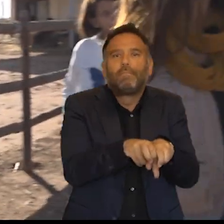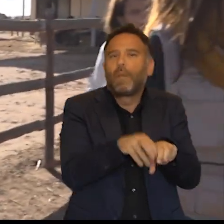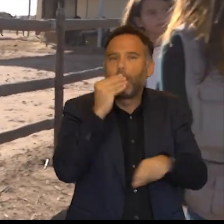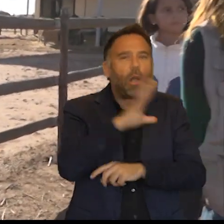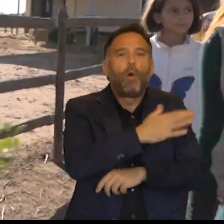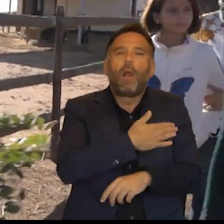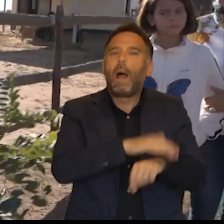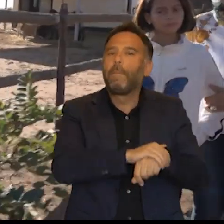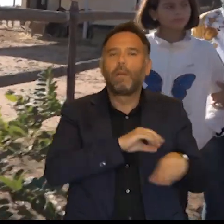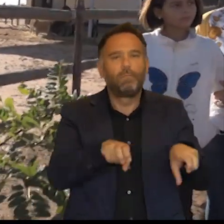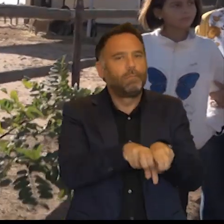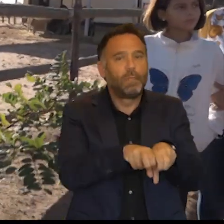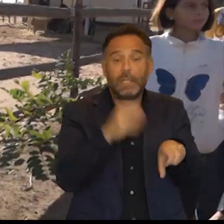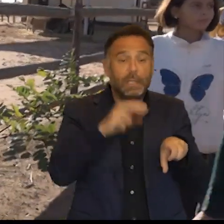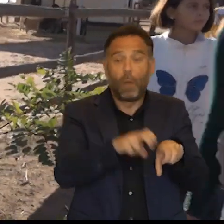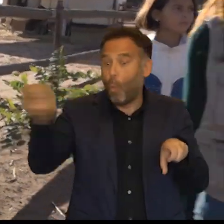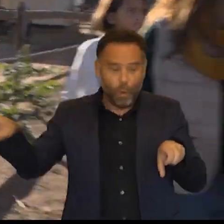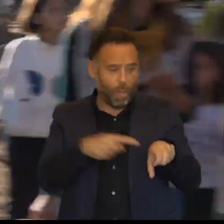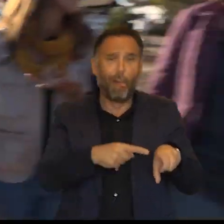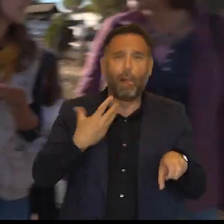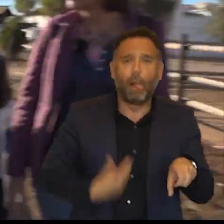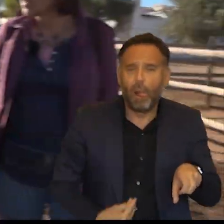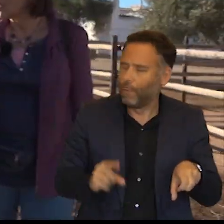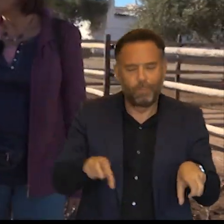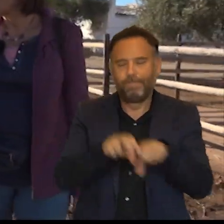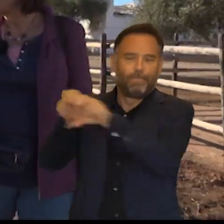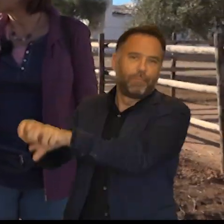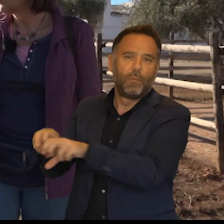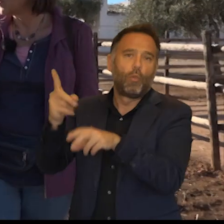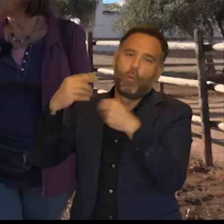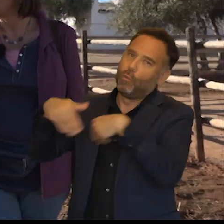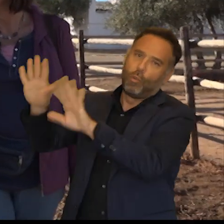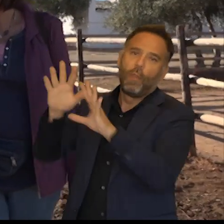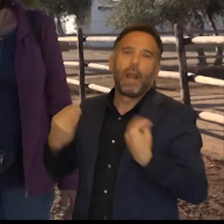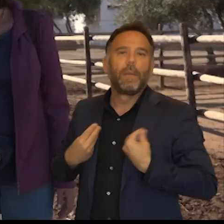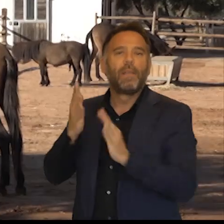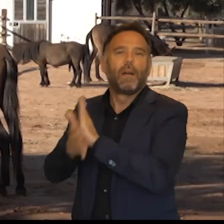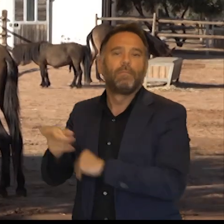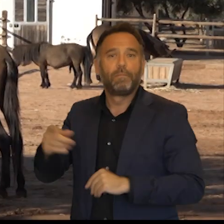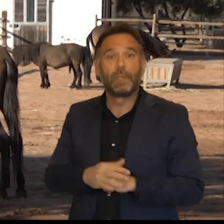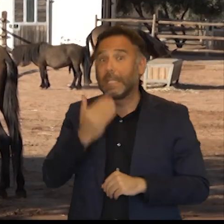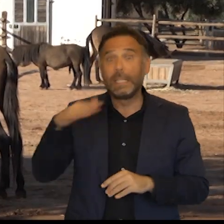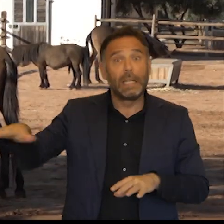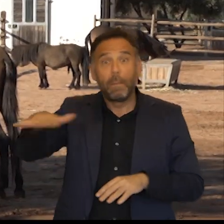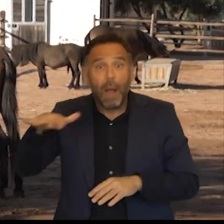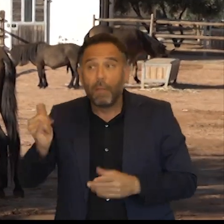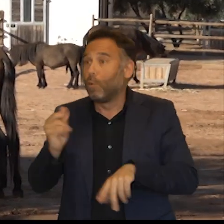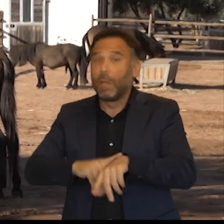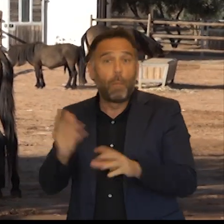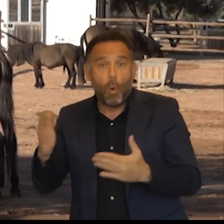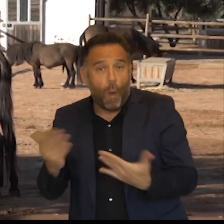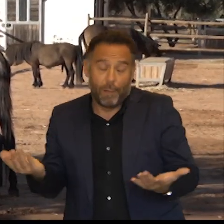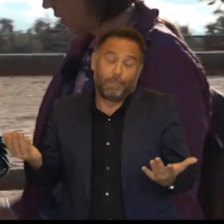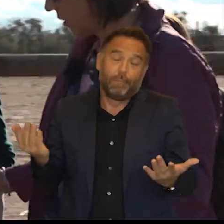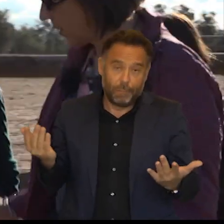Siempre tienen un mejor amigo. Entonces, quien adopte se tiene que llevar a 2 para que ya pasen toda su vida juntos. Y quien no tenga el espacio ni